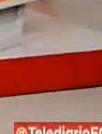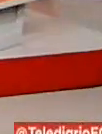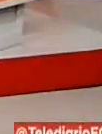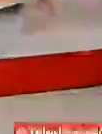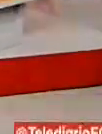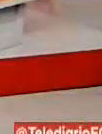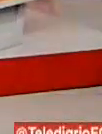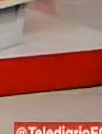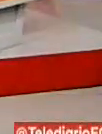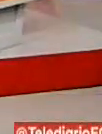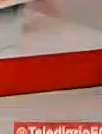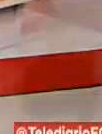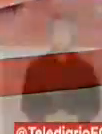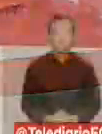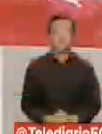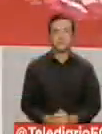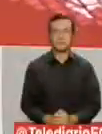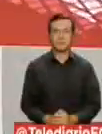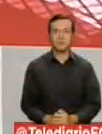www.ecuadortv.es.